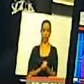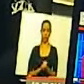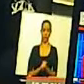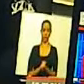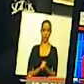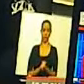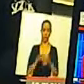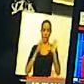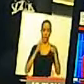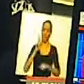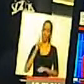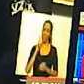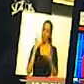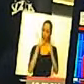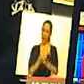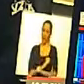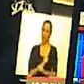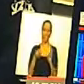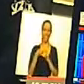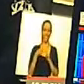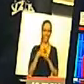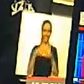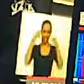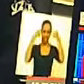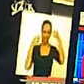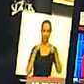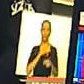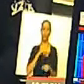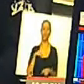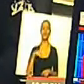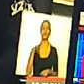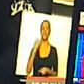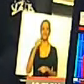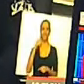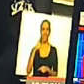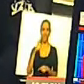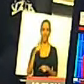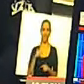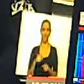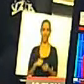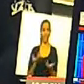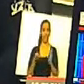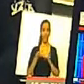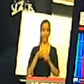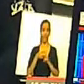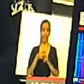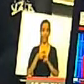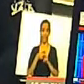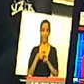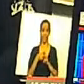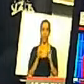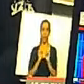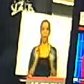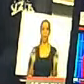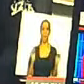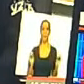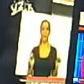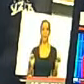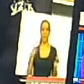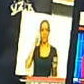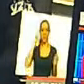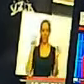y 31 de la noche, la etiqueta Chávez, el nuestro en ZK, es la etiqueta que convocamos el día de